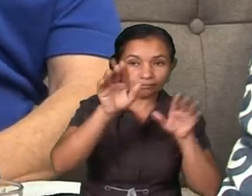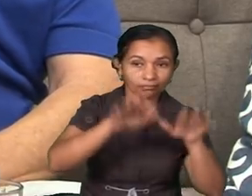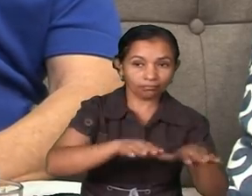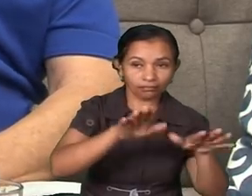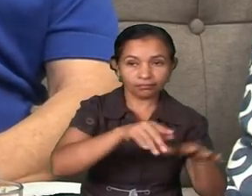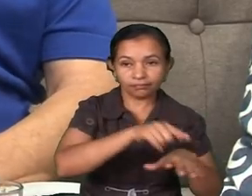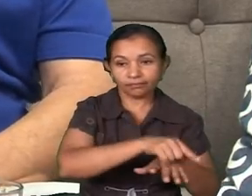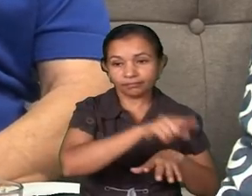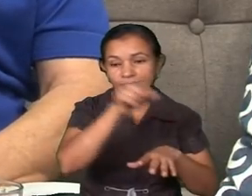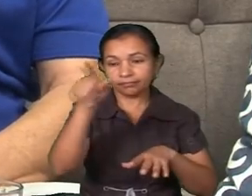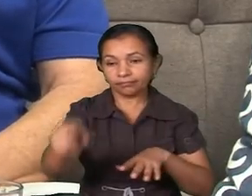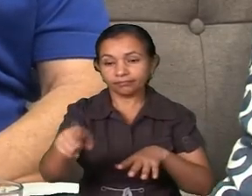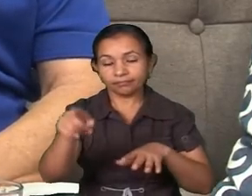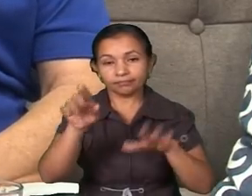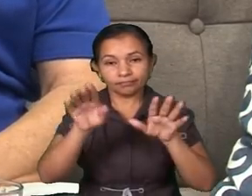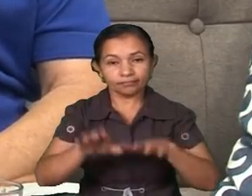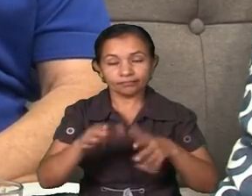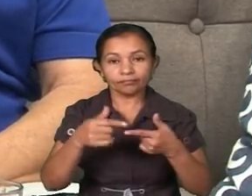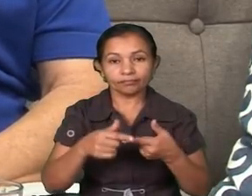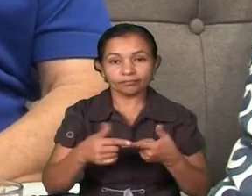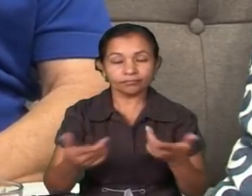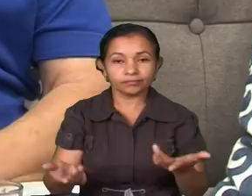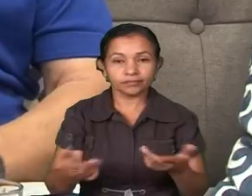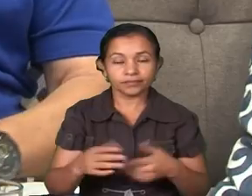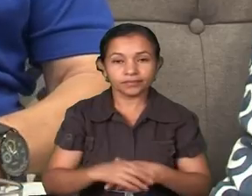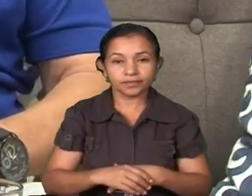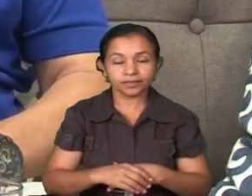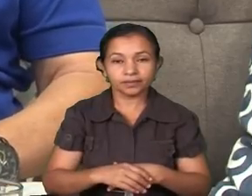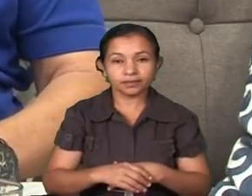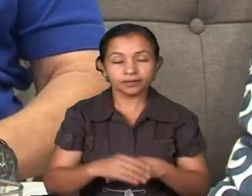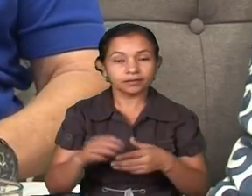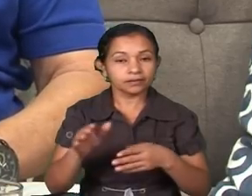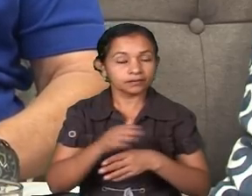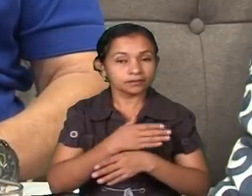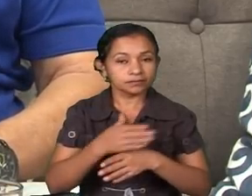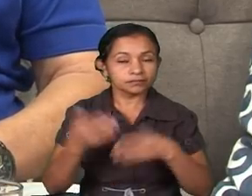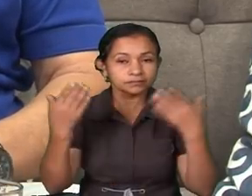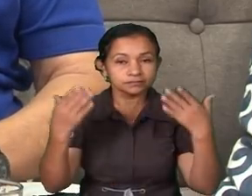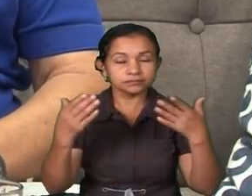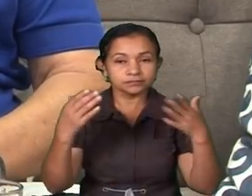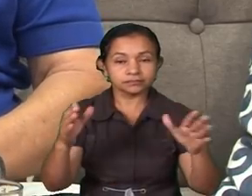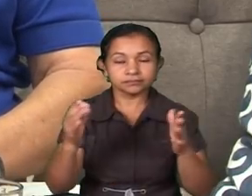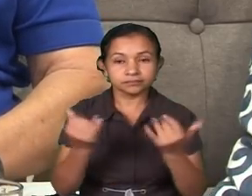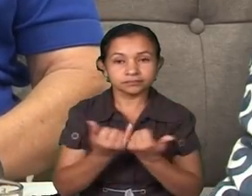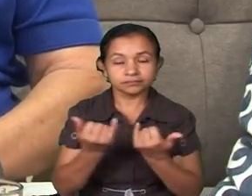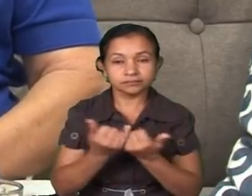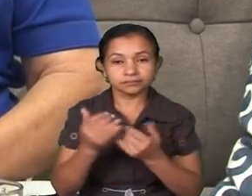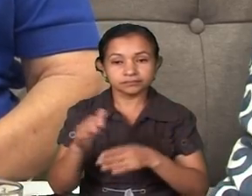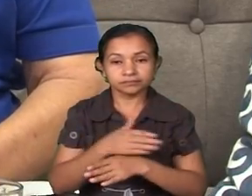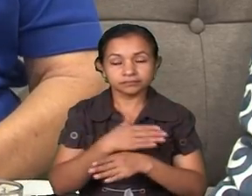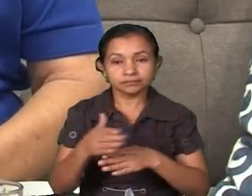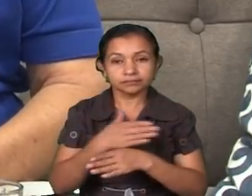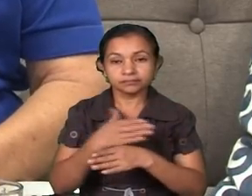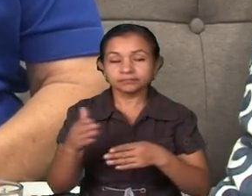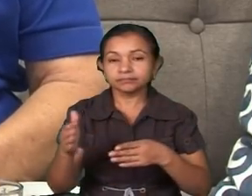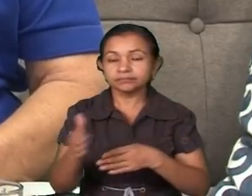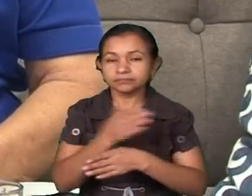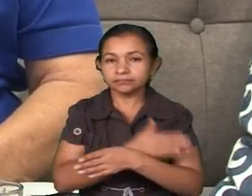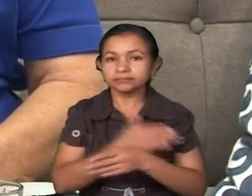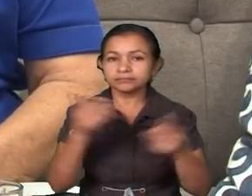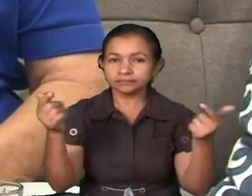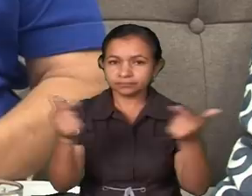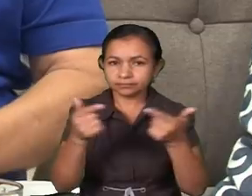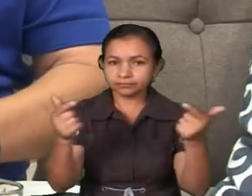van donde su amo. Son dos posturas distintas. En la insurrección, sí es